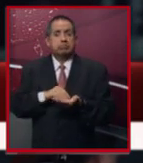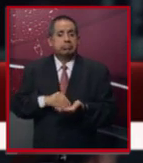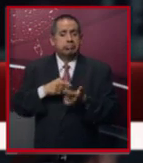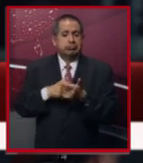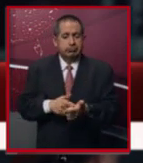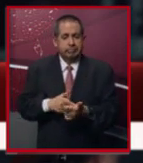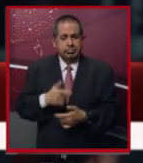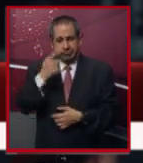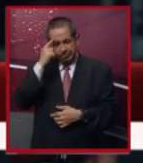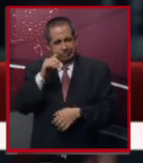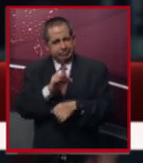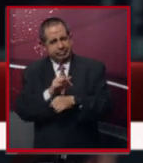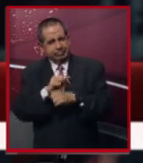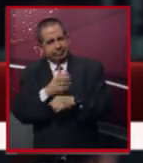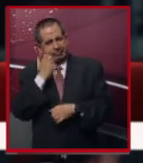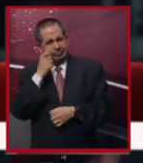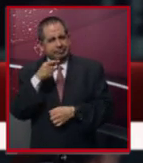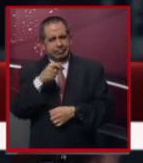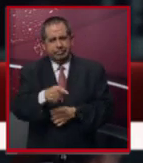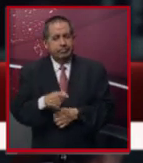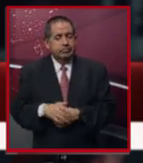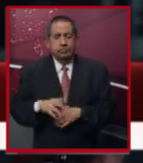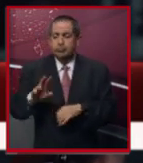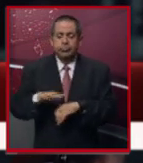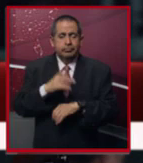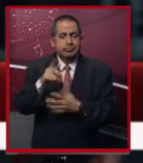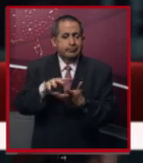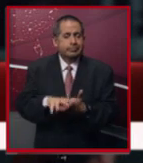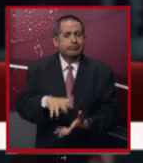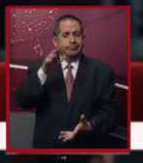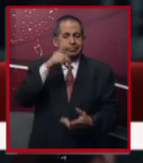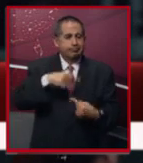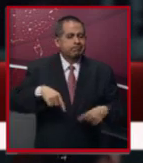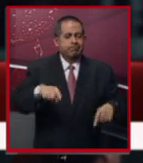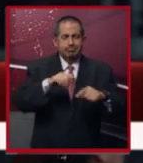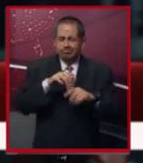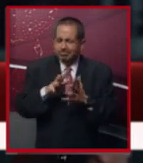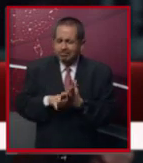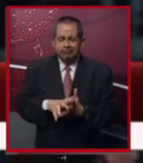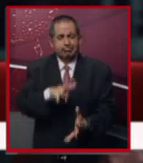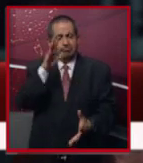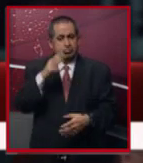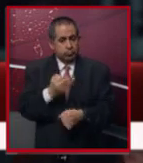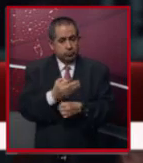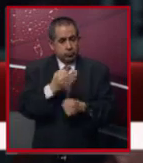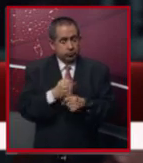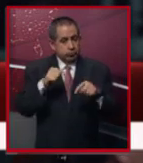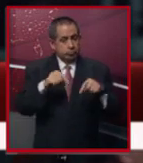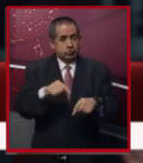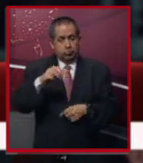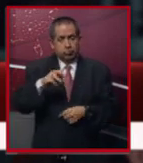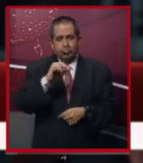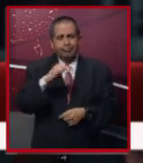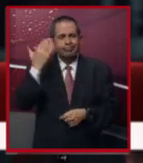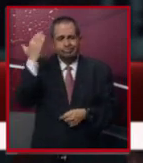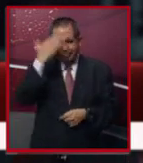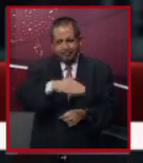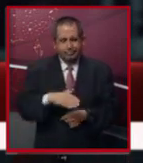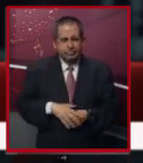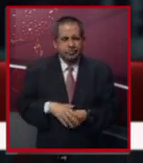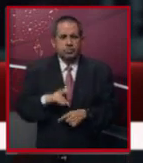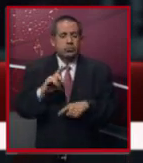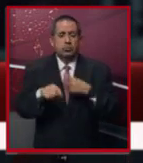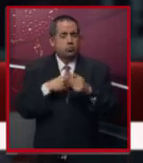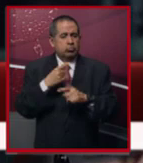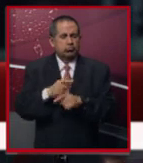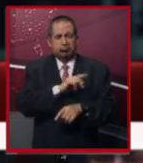pero por ustedes. ¿Por qué? Porque la gran mayoría de los que están aquí por Morena saben que no llegaron por